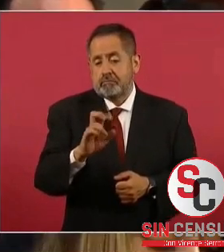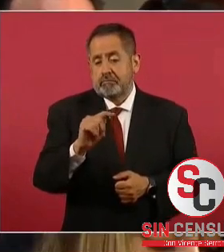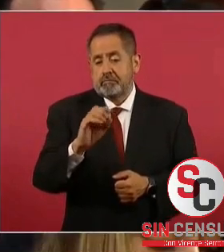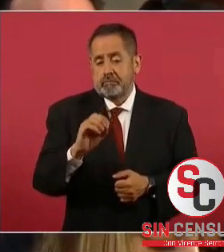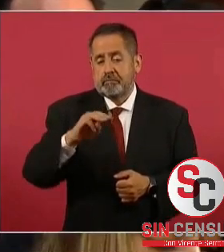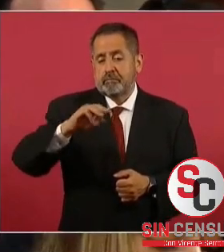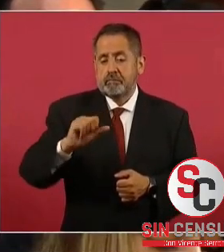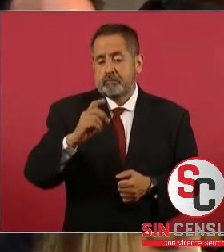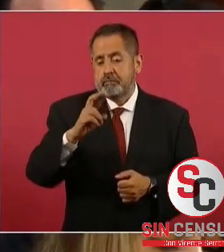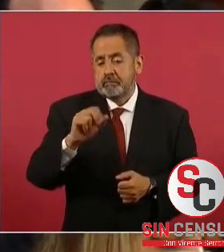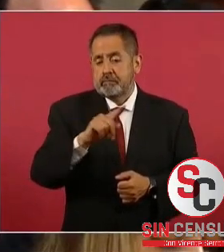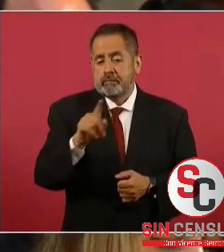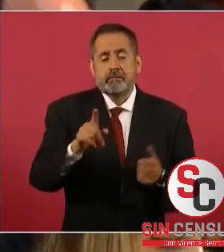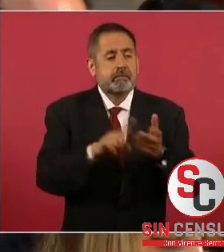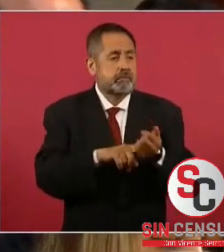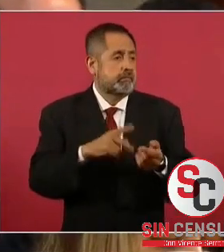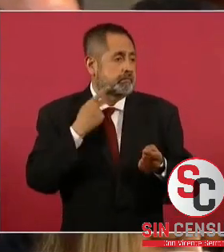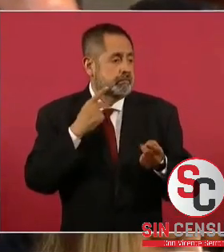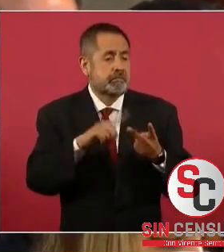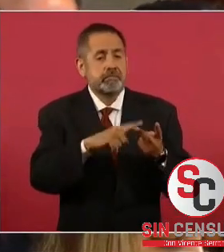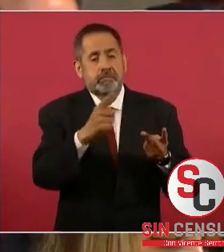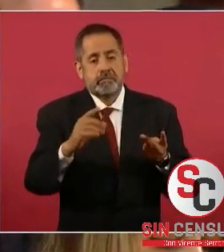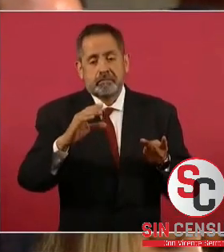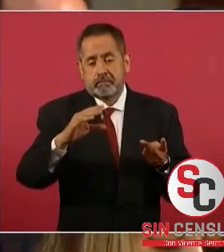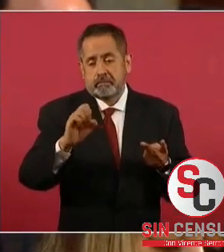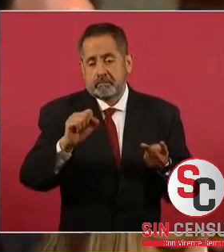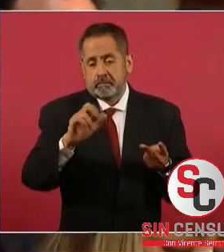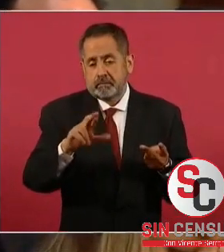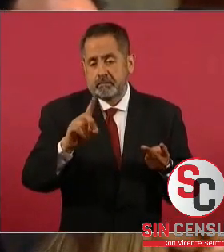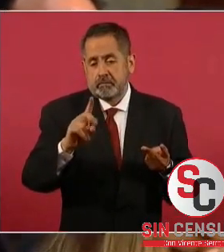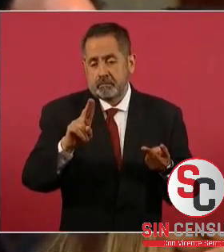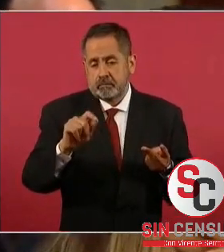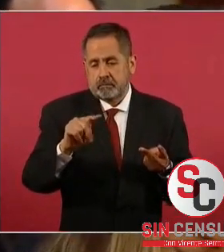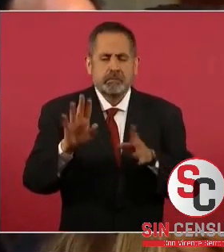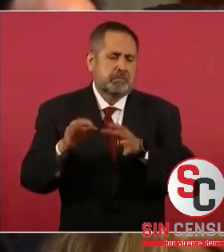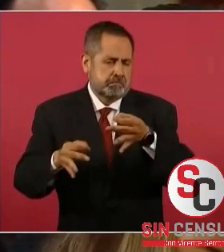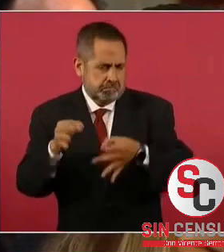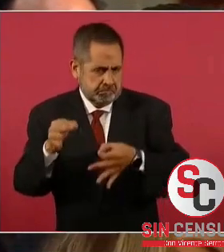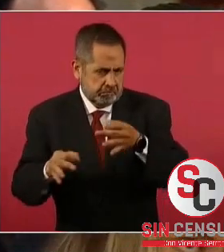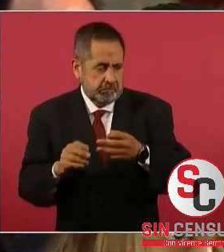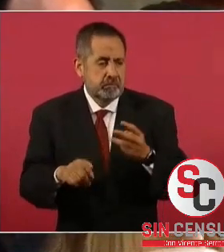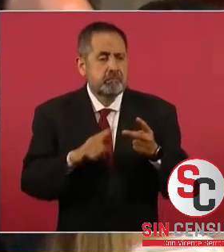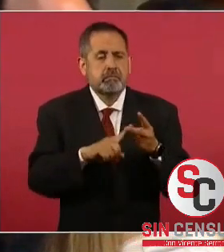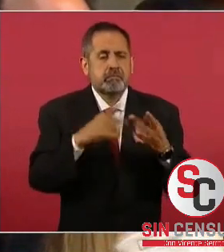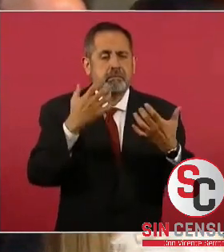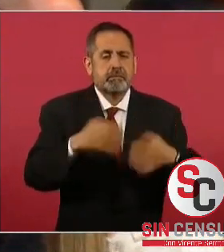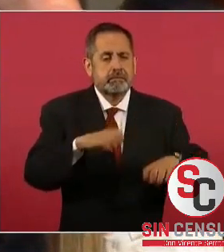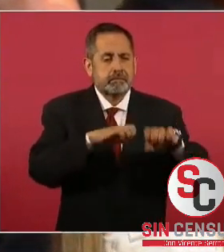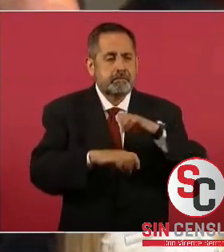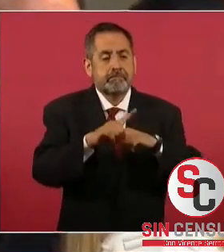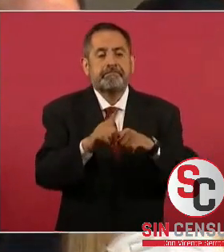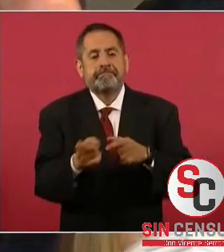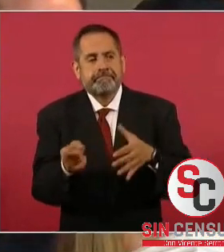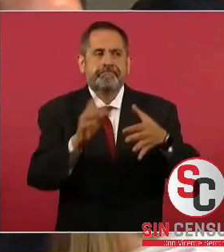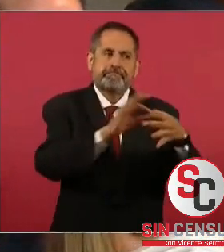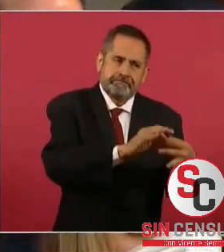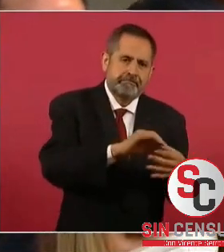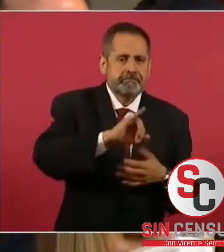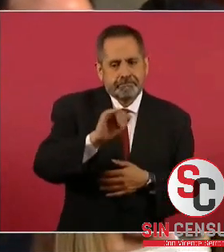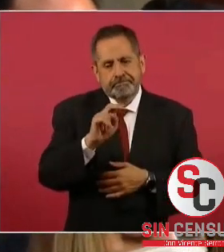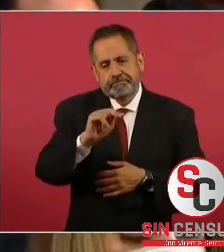político priista, también con César Duarte, que ya está siendo juzgado con una de las empresas que tiene relación con Juan